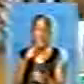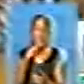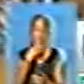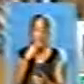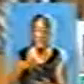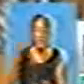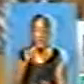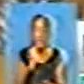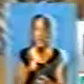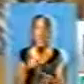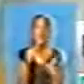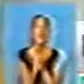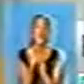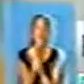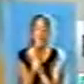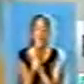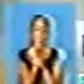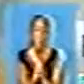eso sí con montones